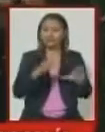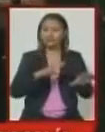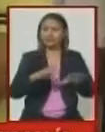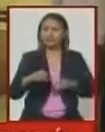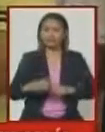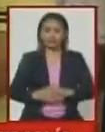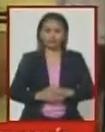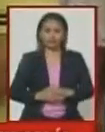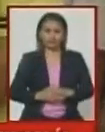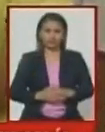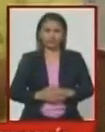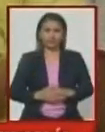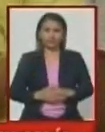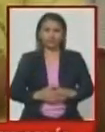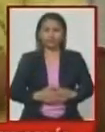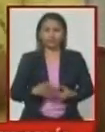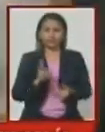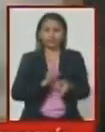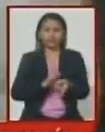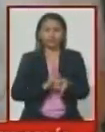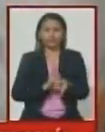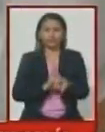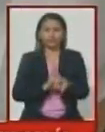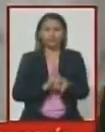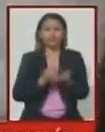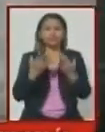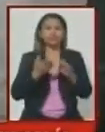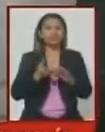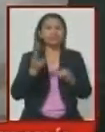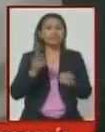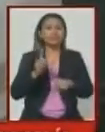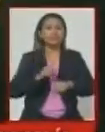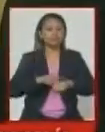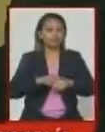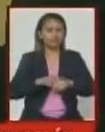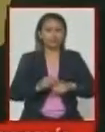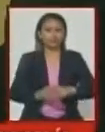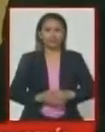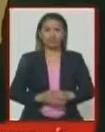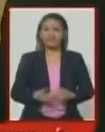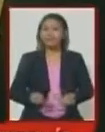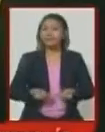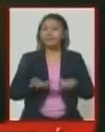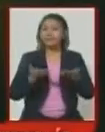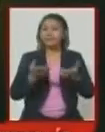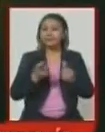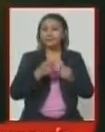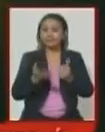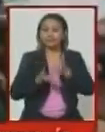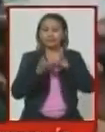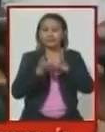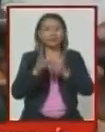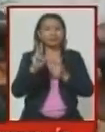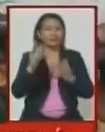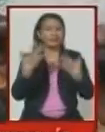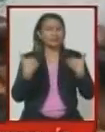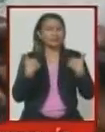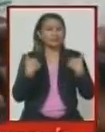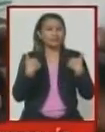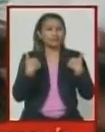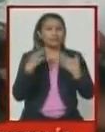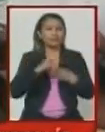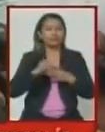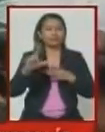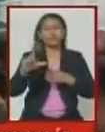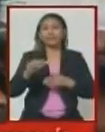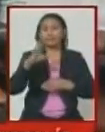sido de aquellos médicos que se rehusaron en su momento a brindar los primeros auxilios. No hay